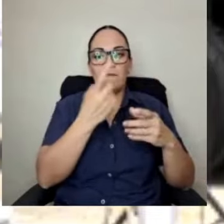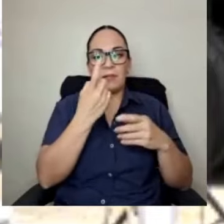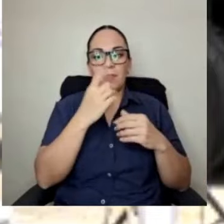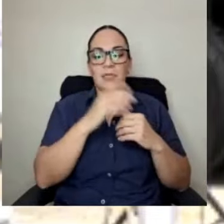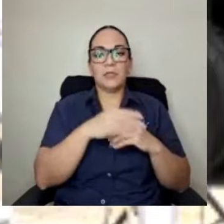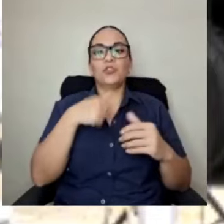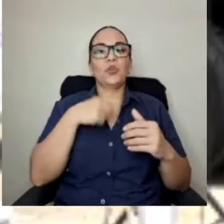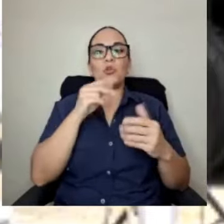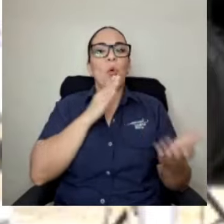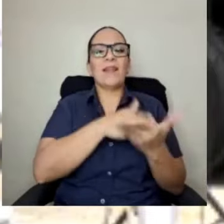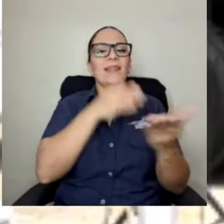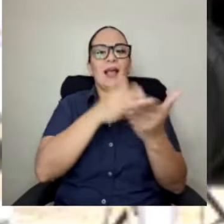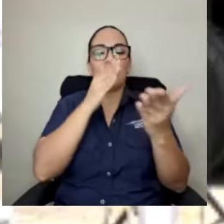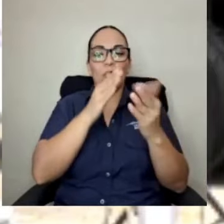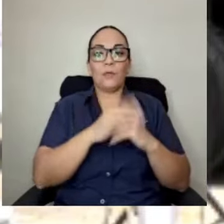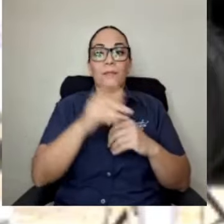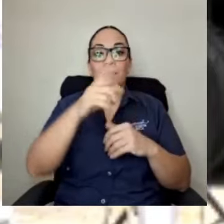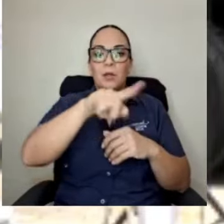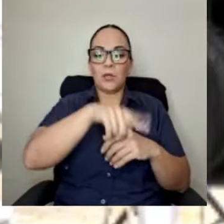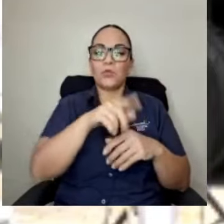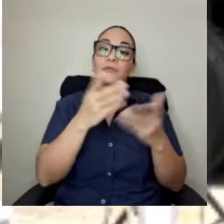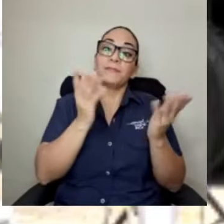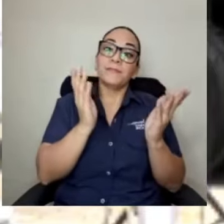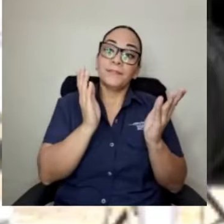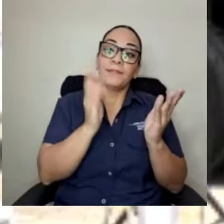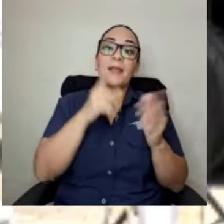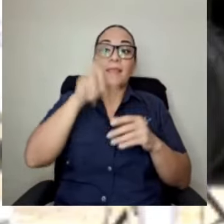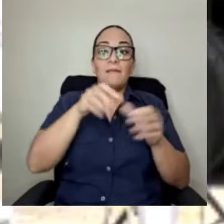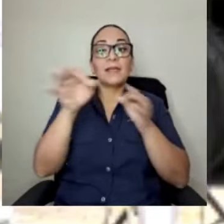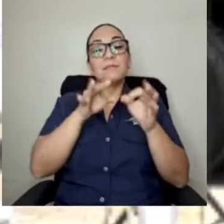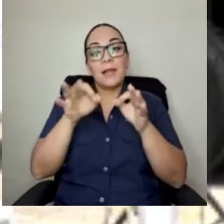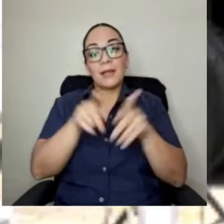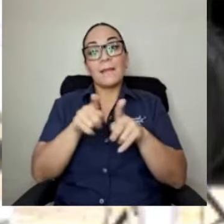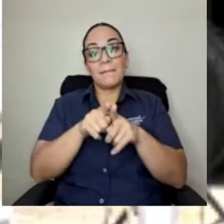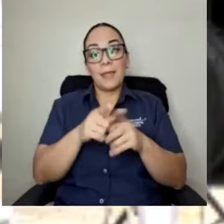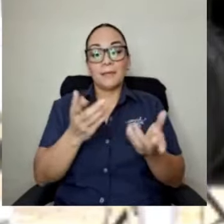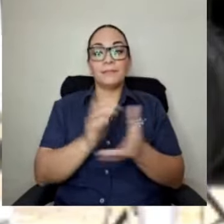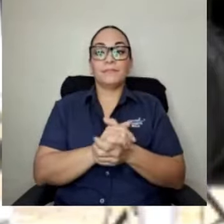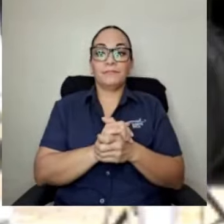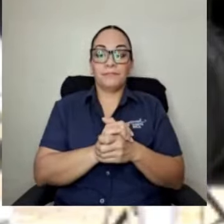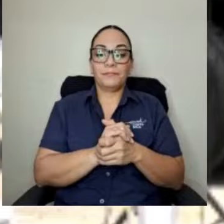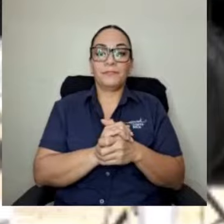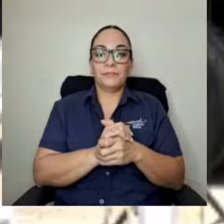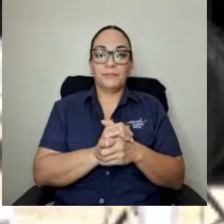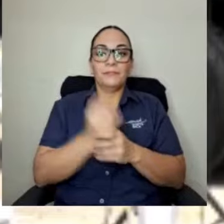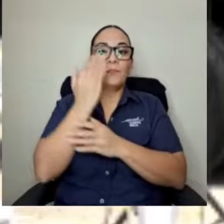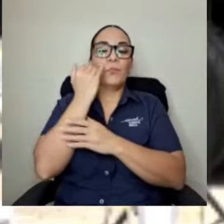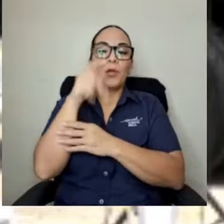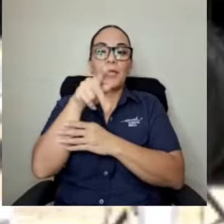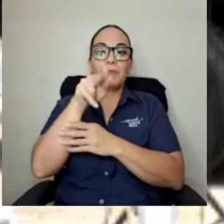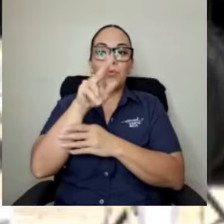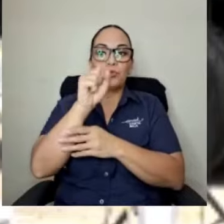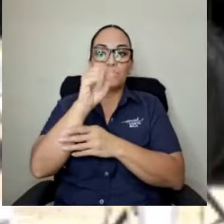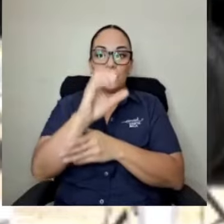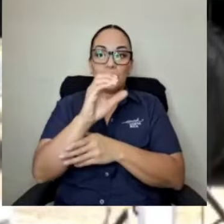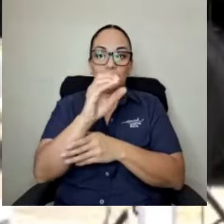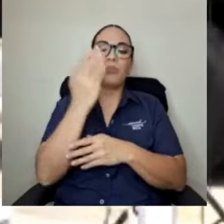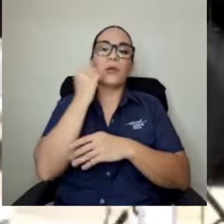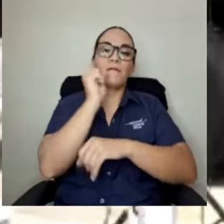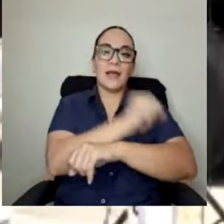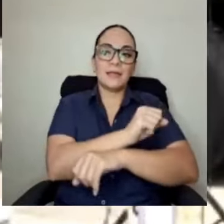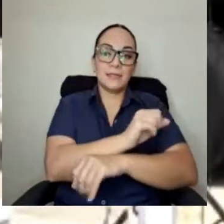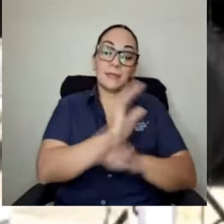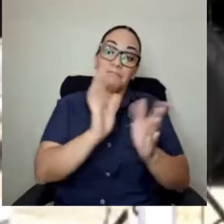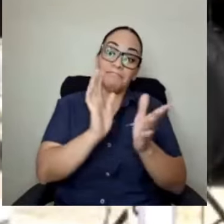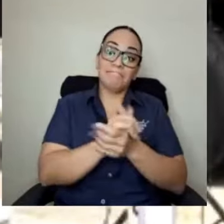por detrás, pero les va a tocar un poquito de explicación mía, porque el PUSC se saca el clavo. Pero lo que